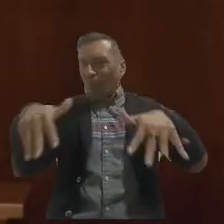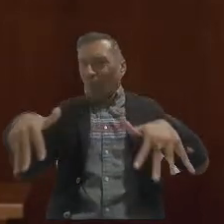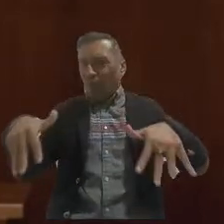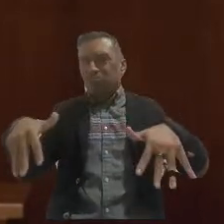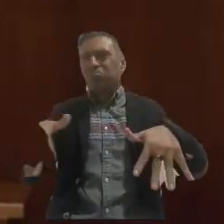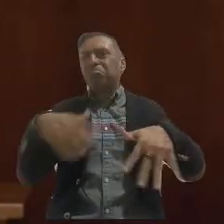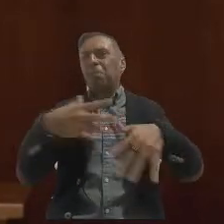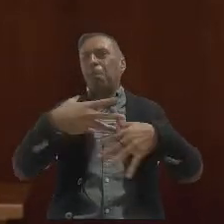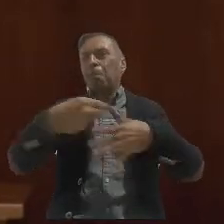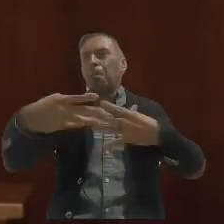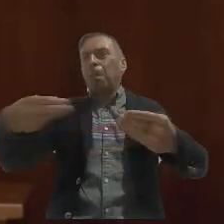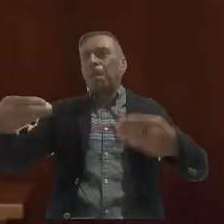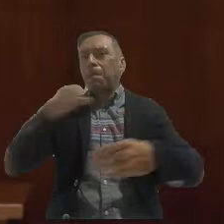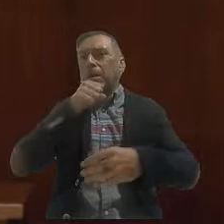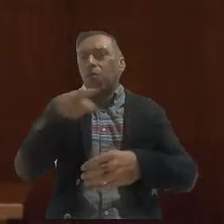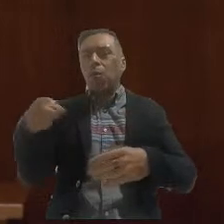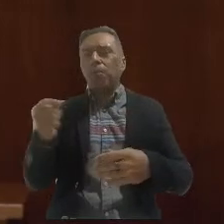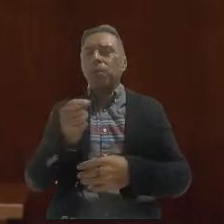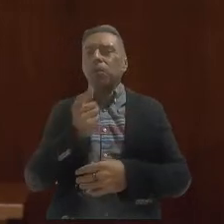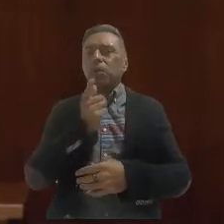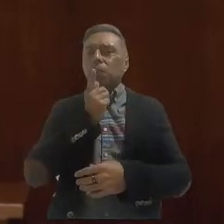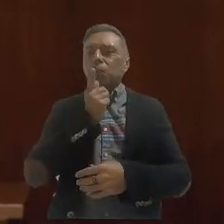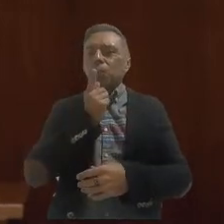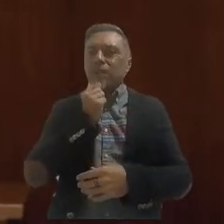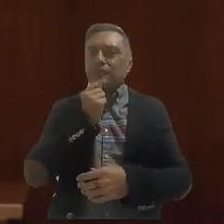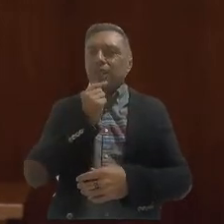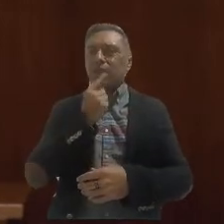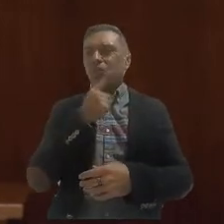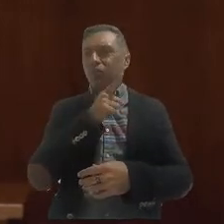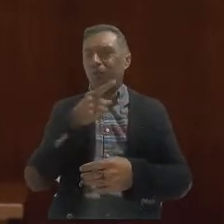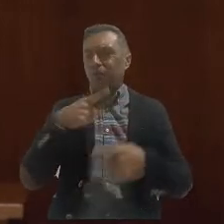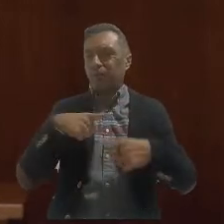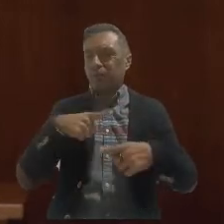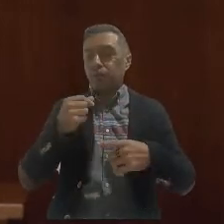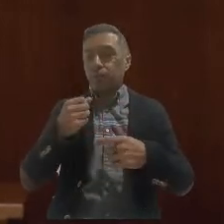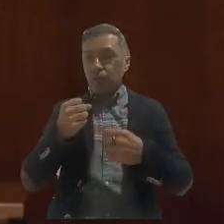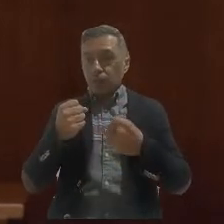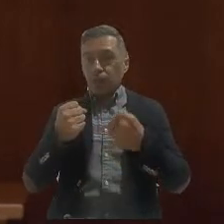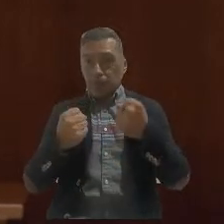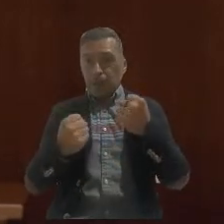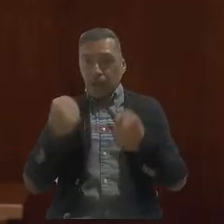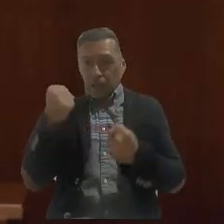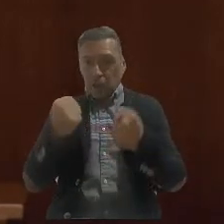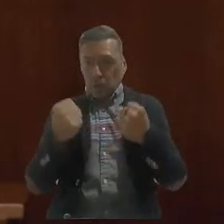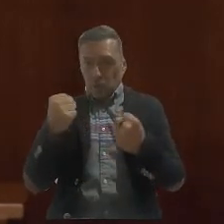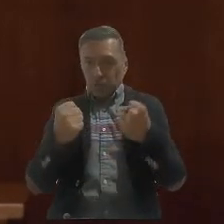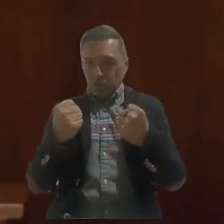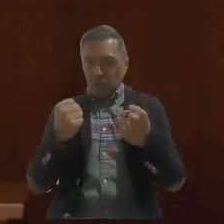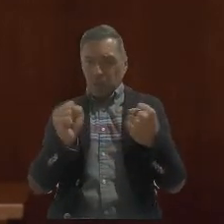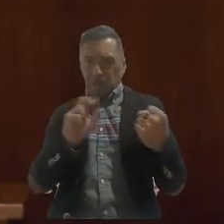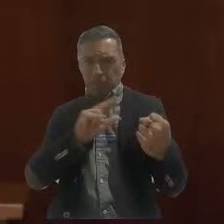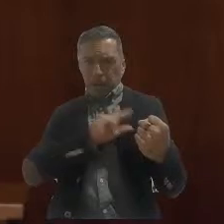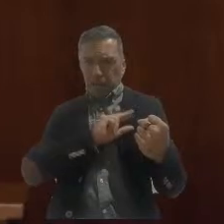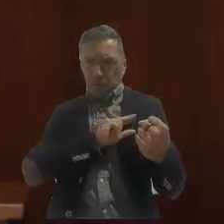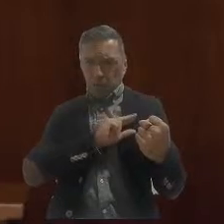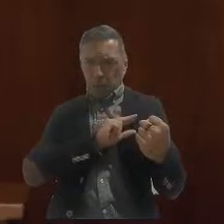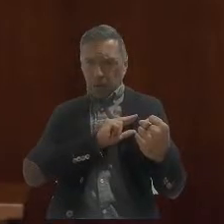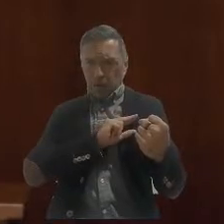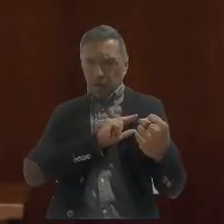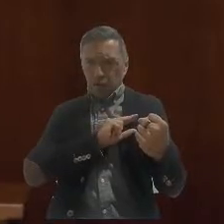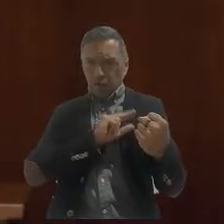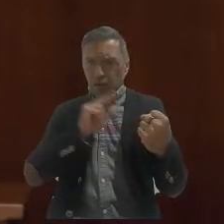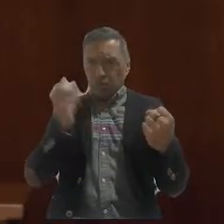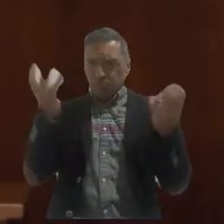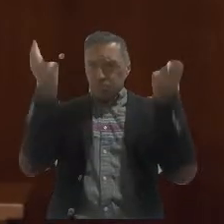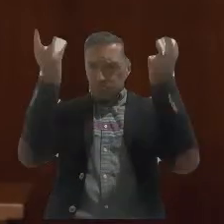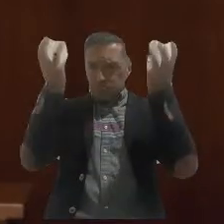ministeriales, vehículos particulares con patos y estrobos que no tienen ningún tipo de insignia y mucho